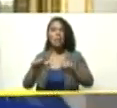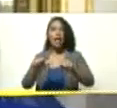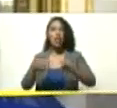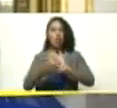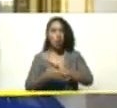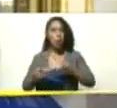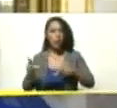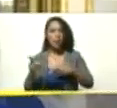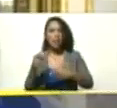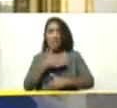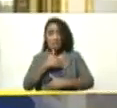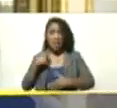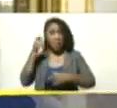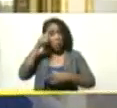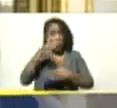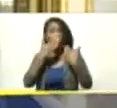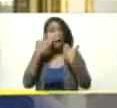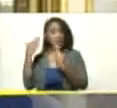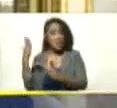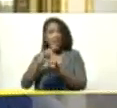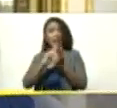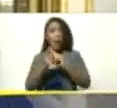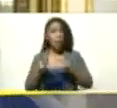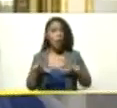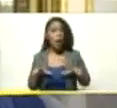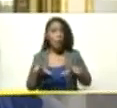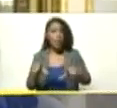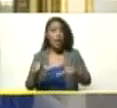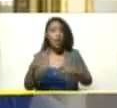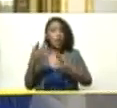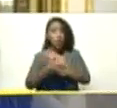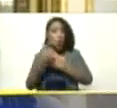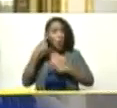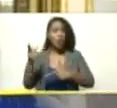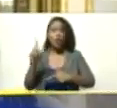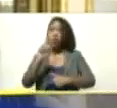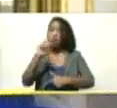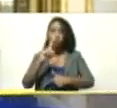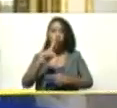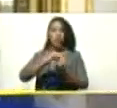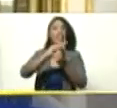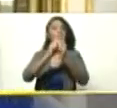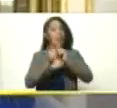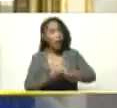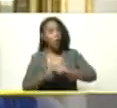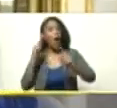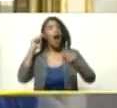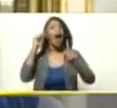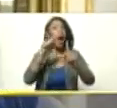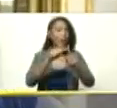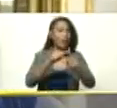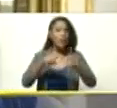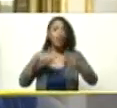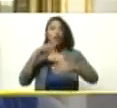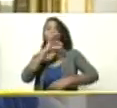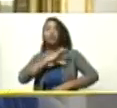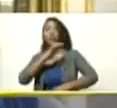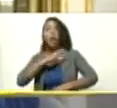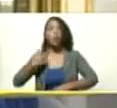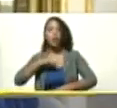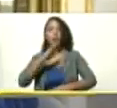quiere el pueblo, una transición al capitalismo salvaje. No, de transición hacia el socialismo, nuestro